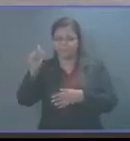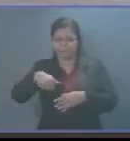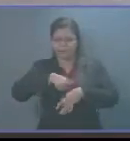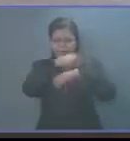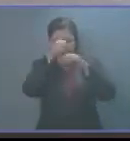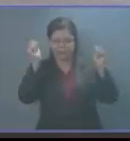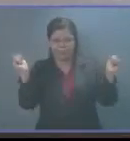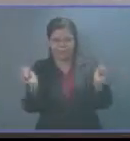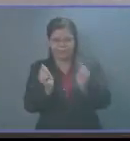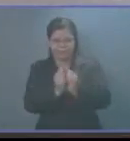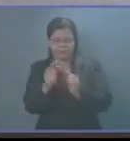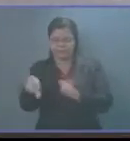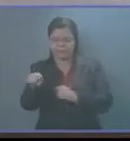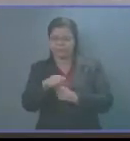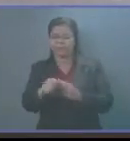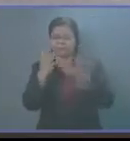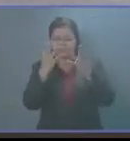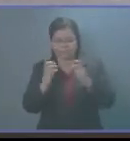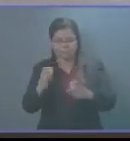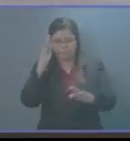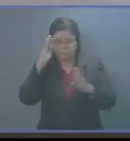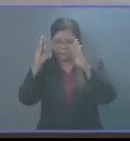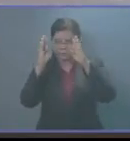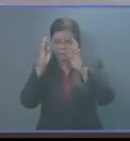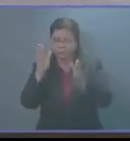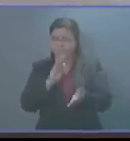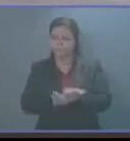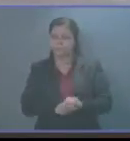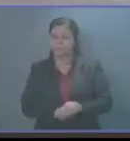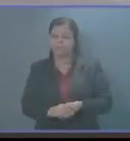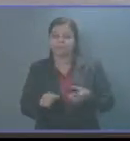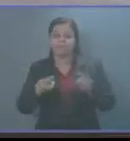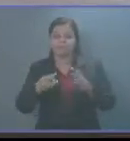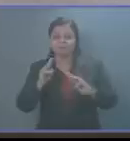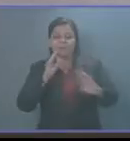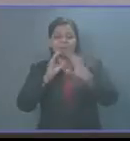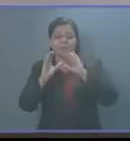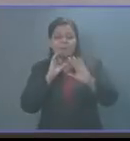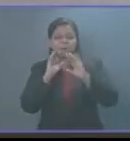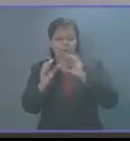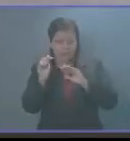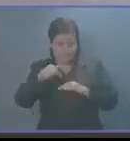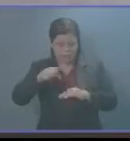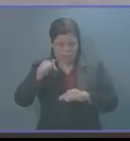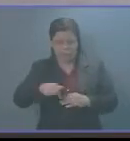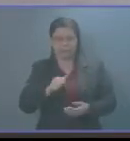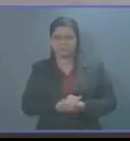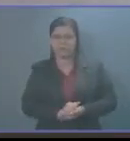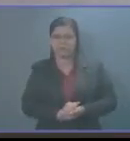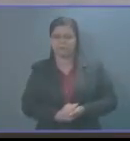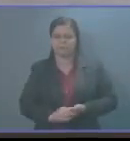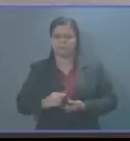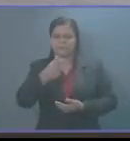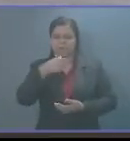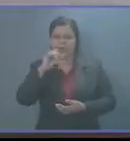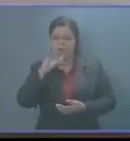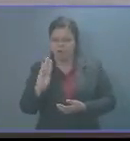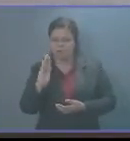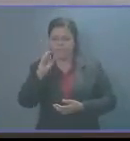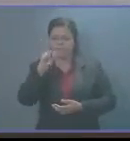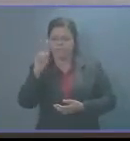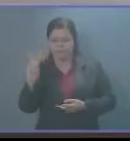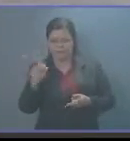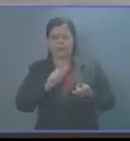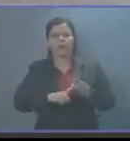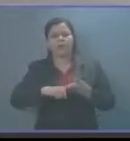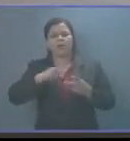mañana. Quiero saludar también a los medios de comunicación locales, a WOW TV, a Radio